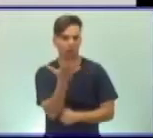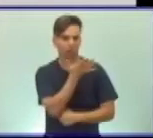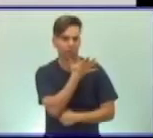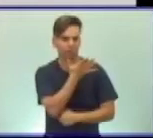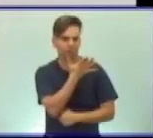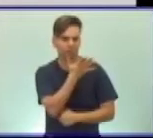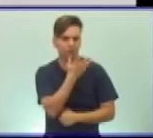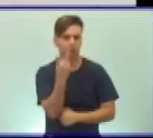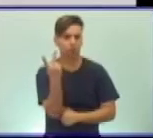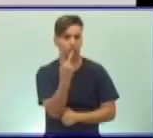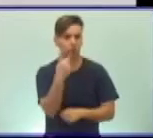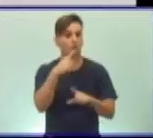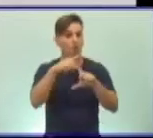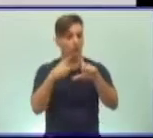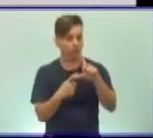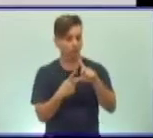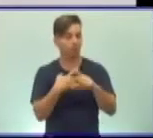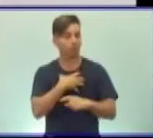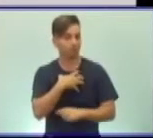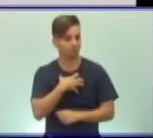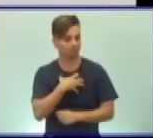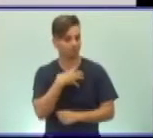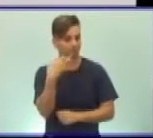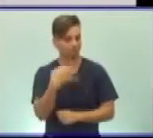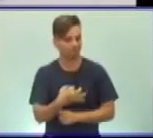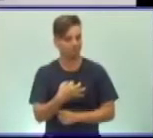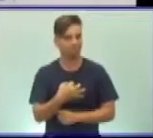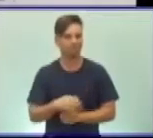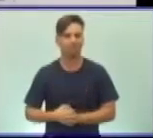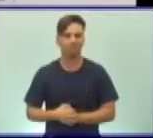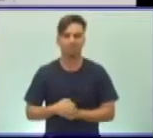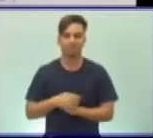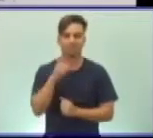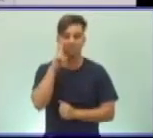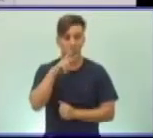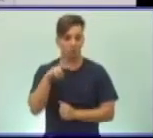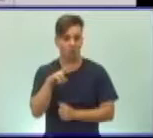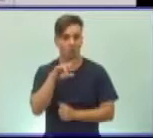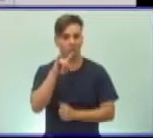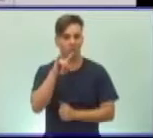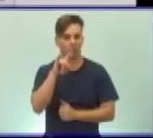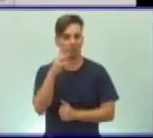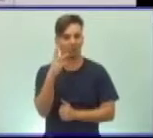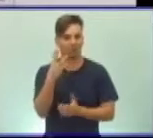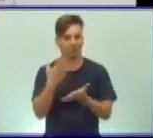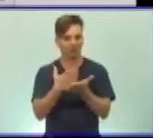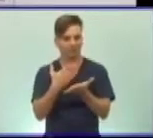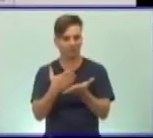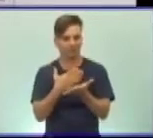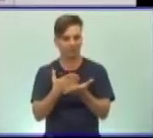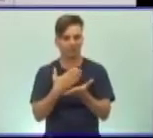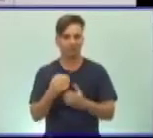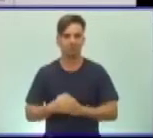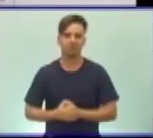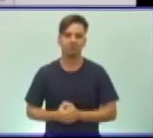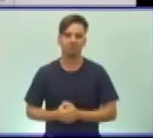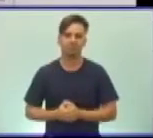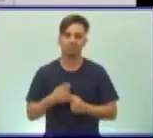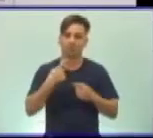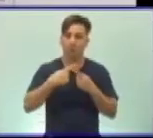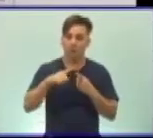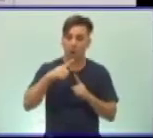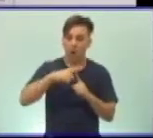iguales. Esto te aparece en la página 93. Pero también existe otro teorema, aquel